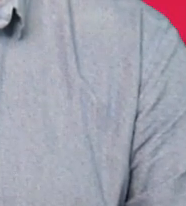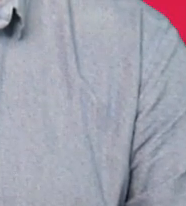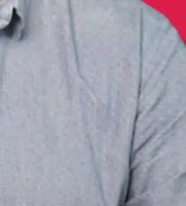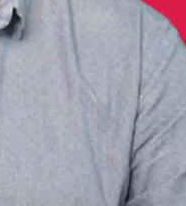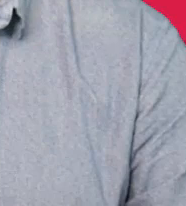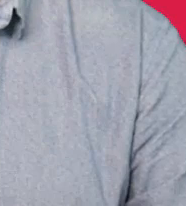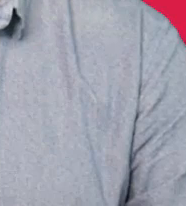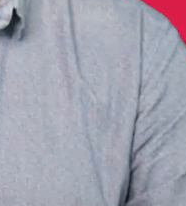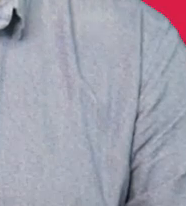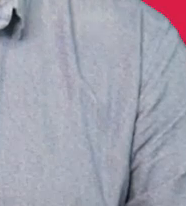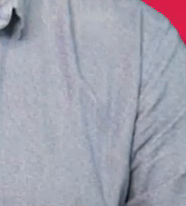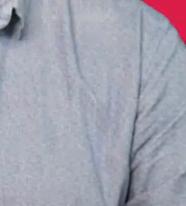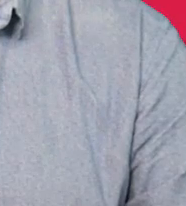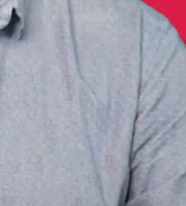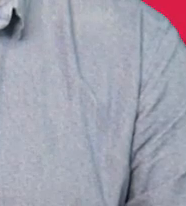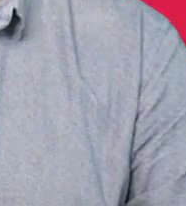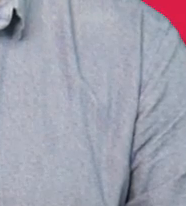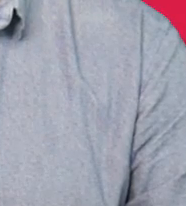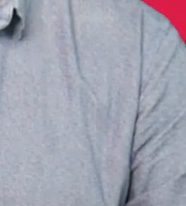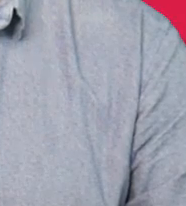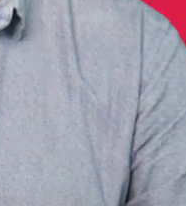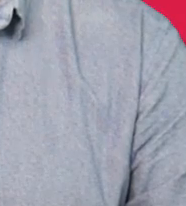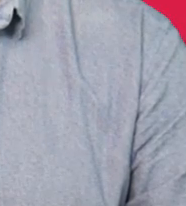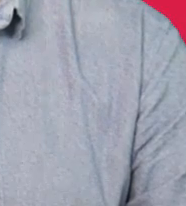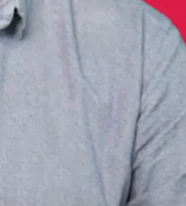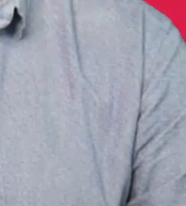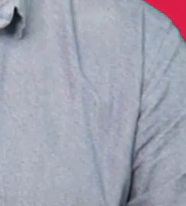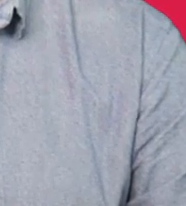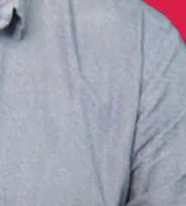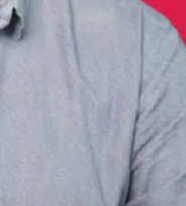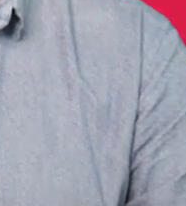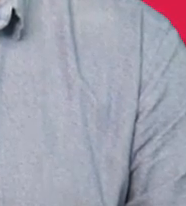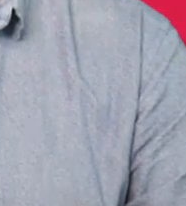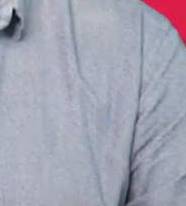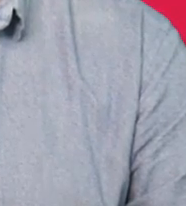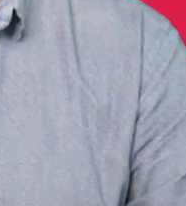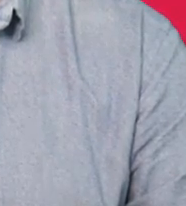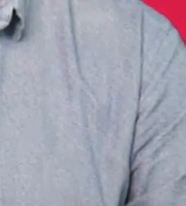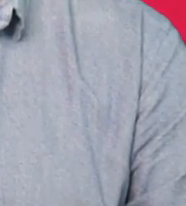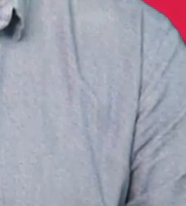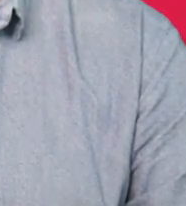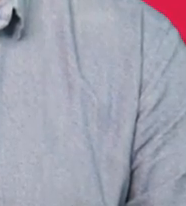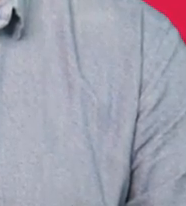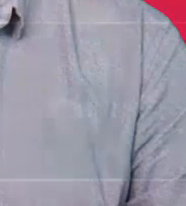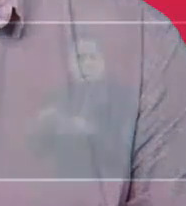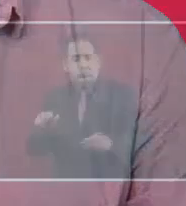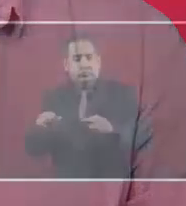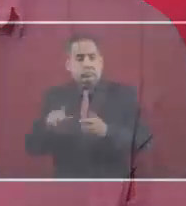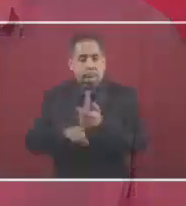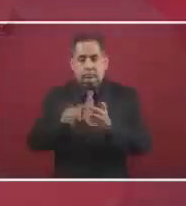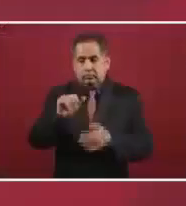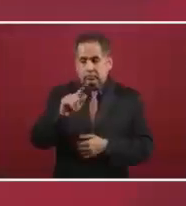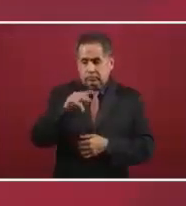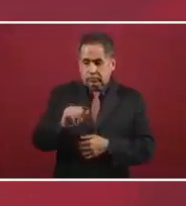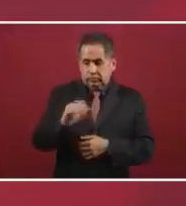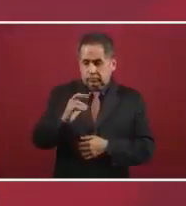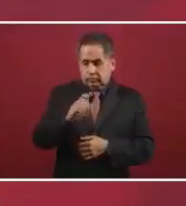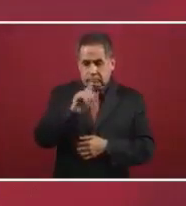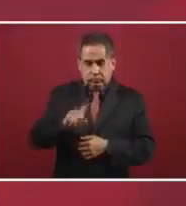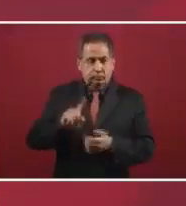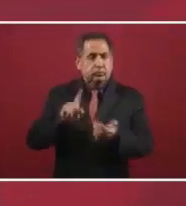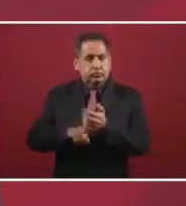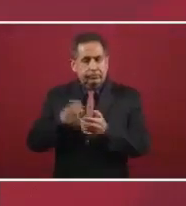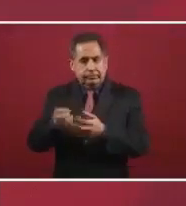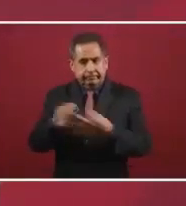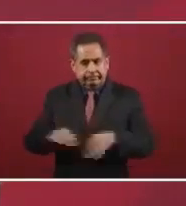Santa Lucía. Olvidándose de Texcoco, ya va a arrancar las obras de Santa Lucía. Vamos a escuchar al presidente. Esos proyectos